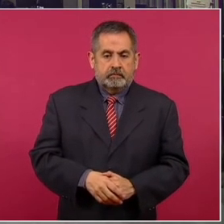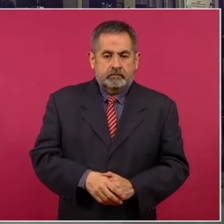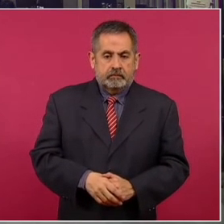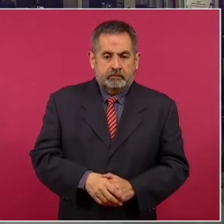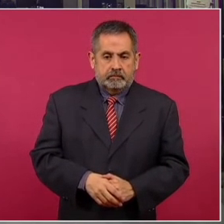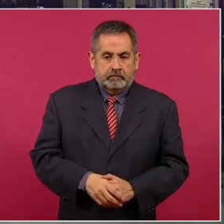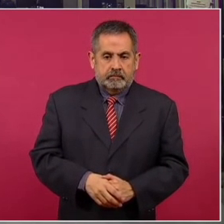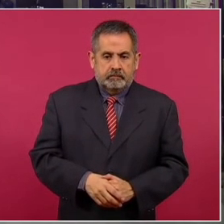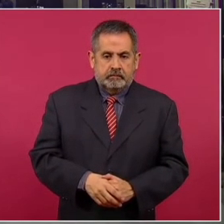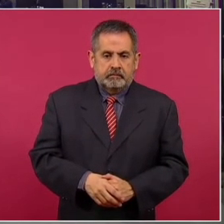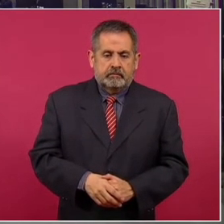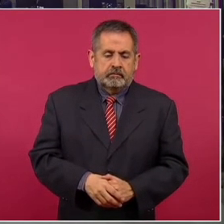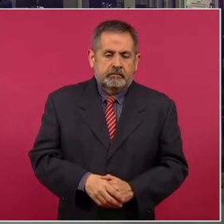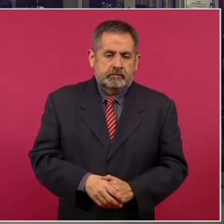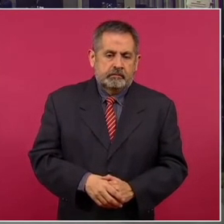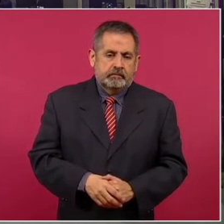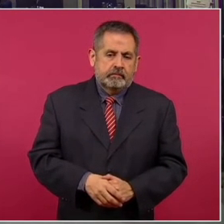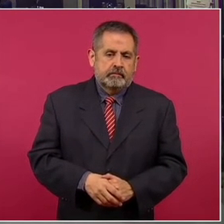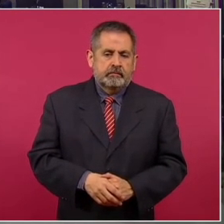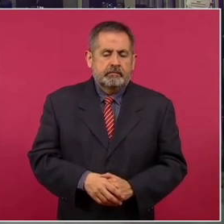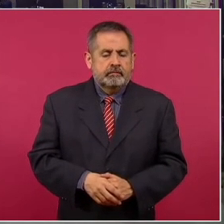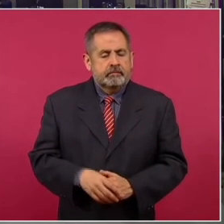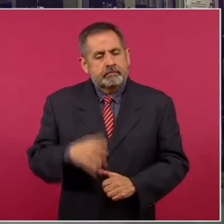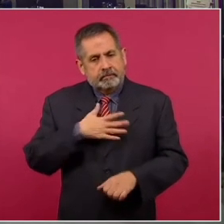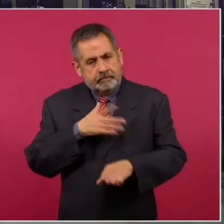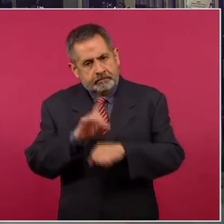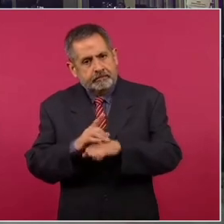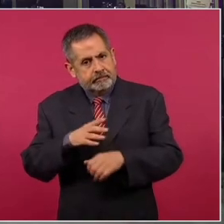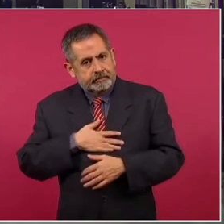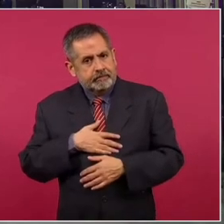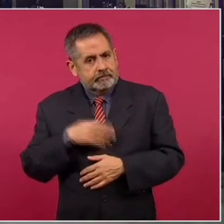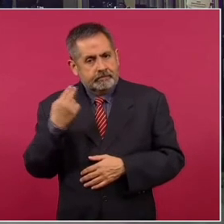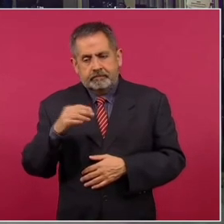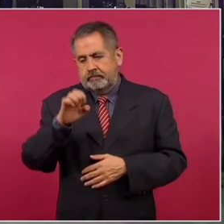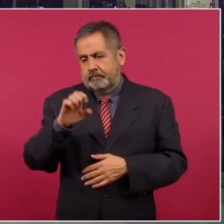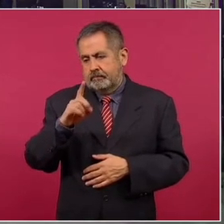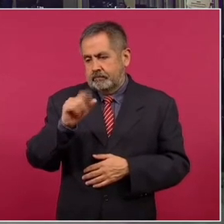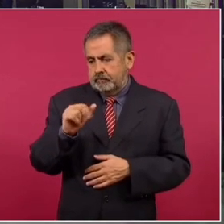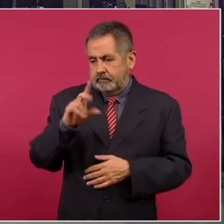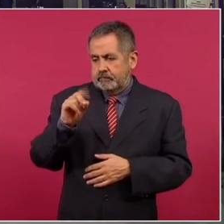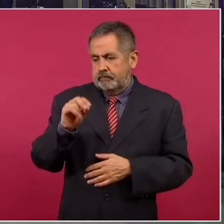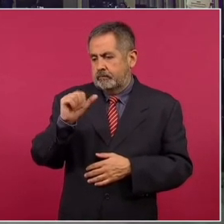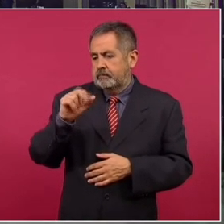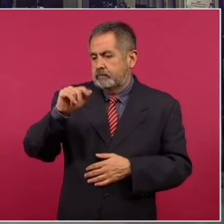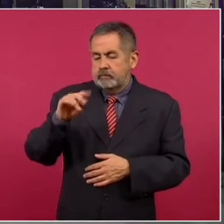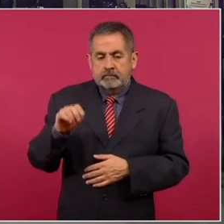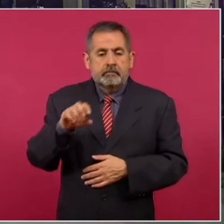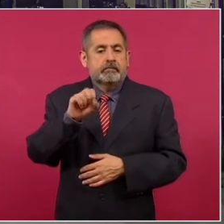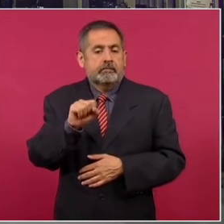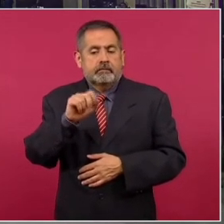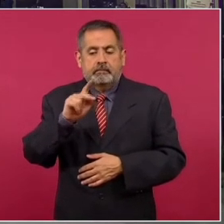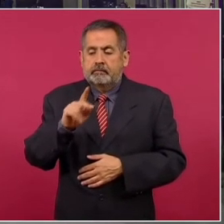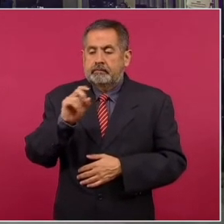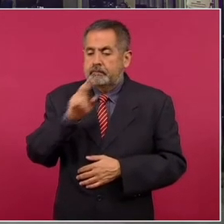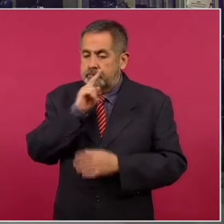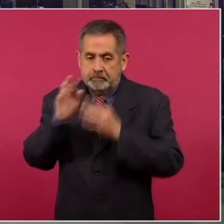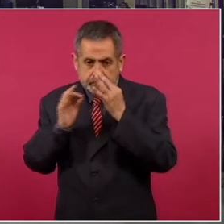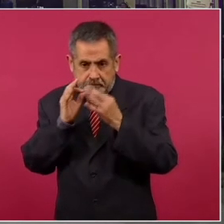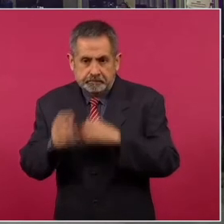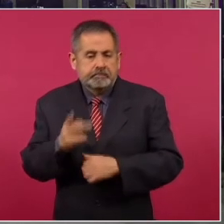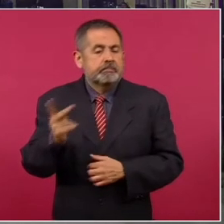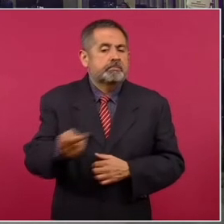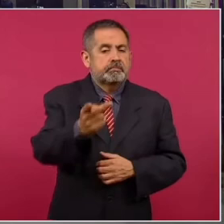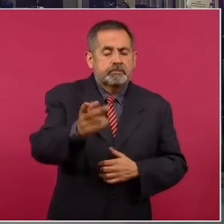Buenos días, señor presidente. Eduardo Esquivel Ancona, SDP Noticias. Quiero preguntarle acerca